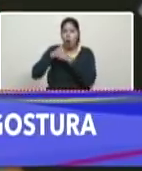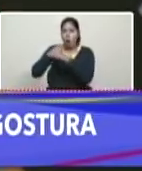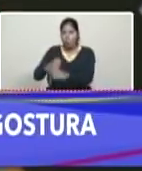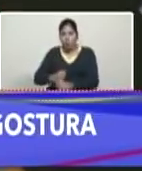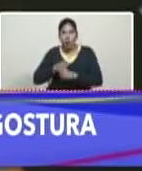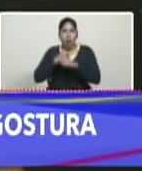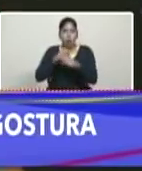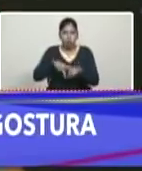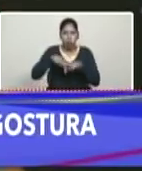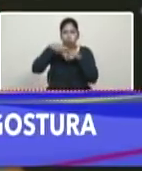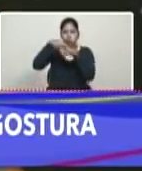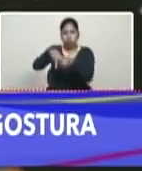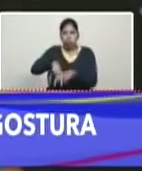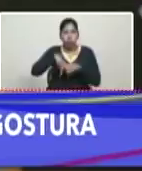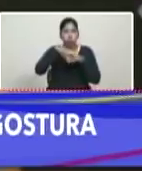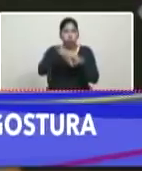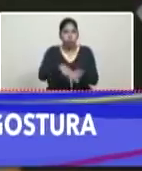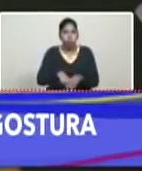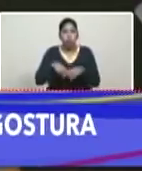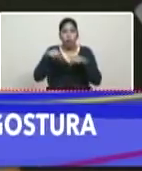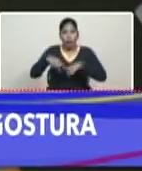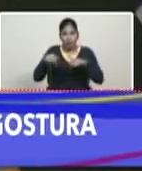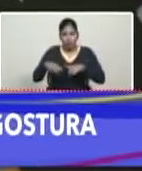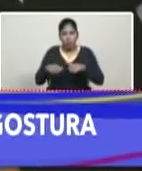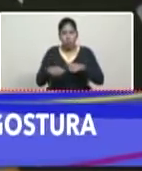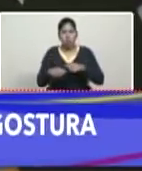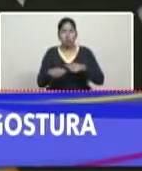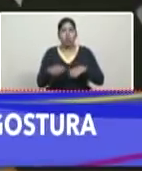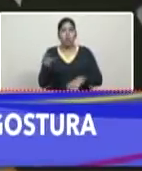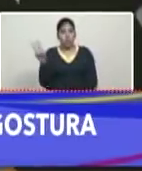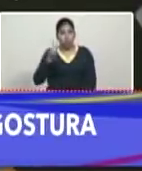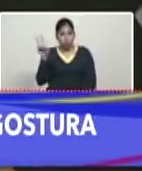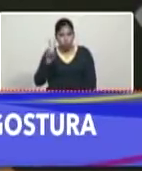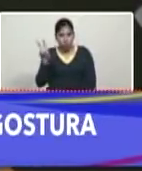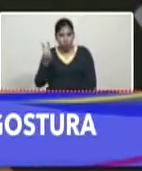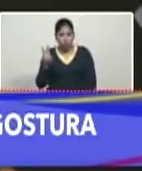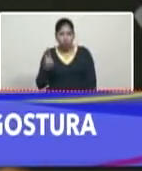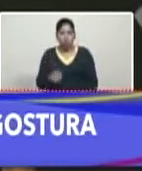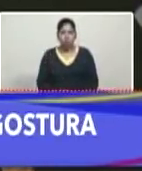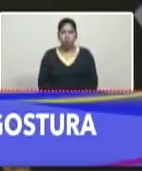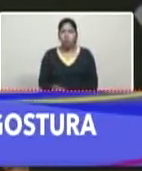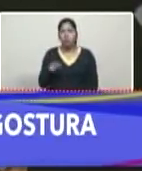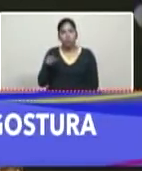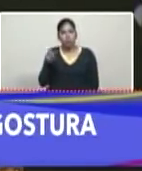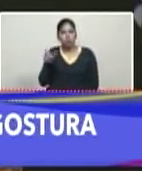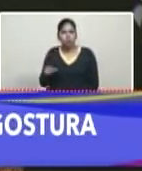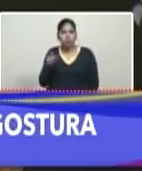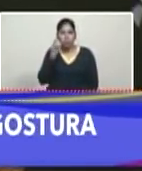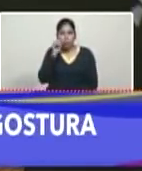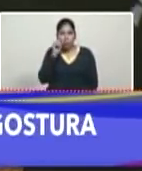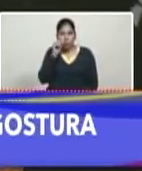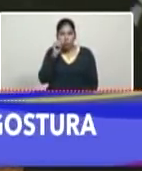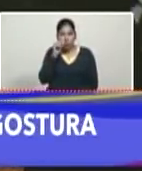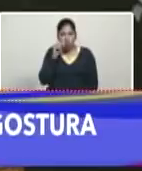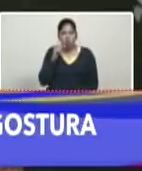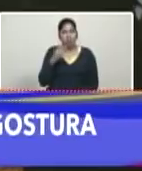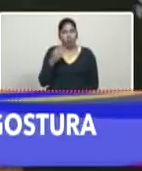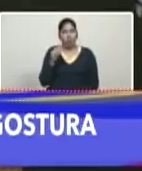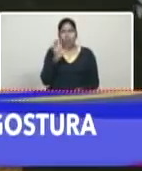de nuestra Venezuela, de la Nueva Granada. Y el libertador había recorrido el Caribe de punta a